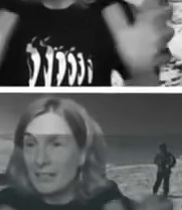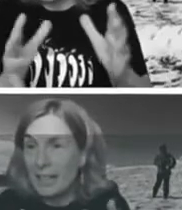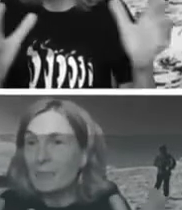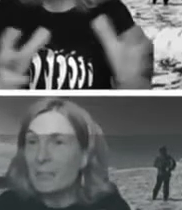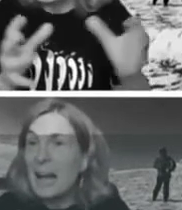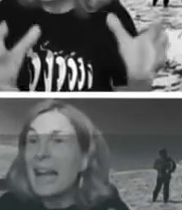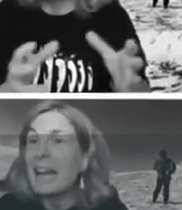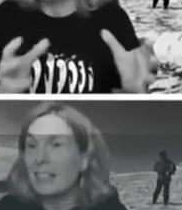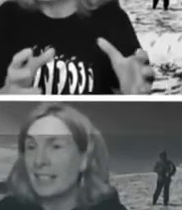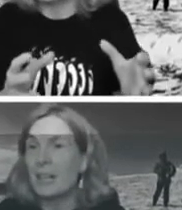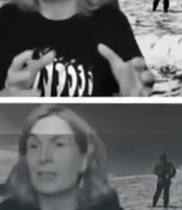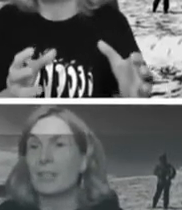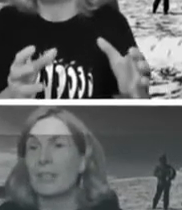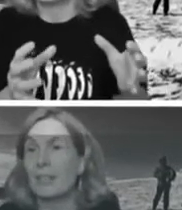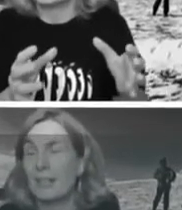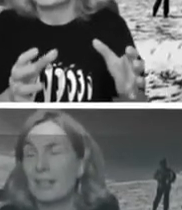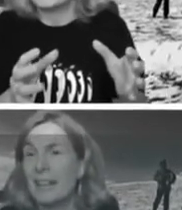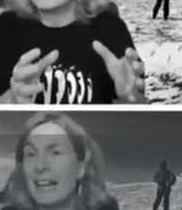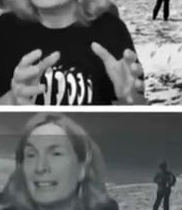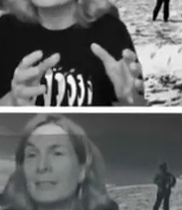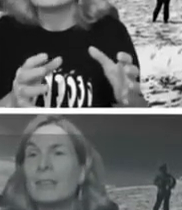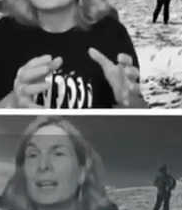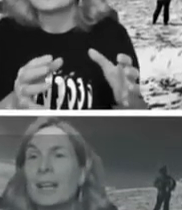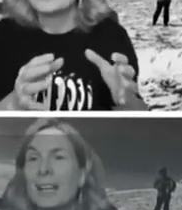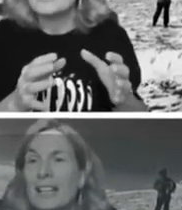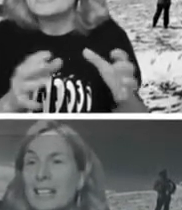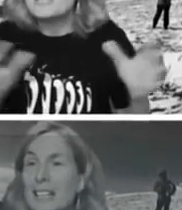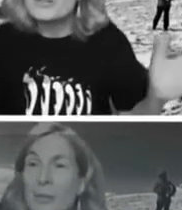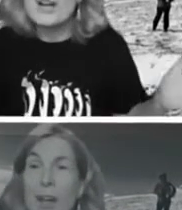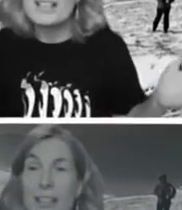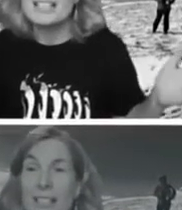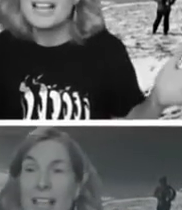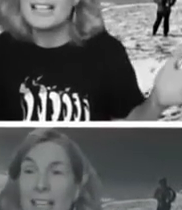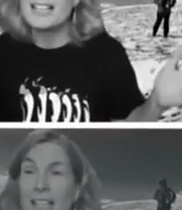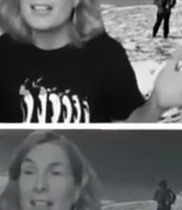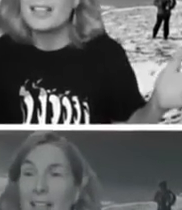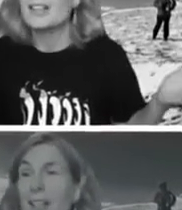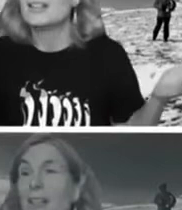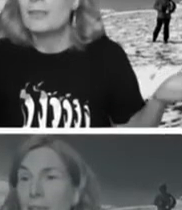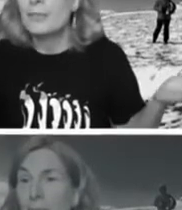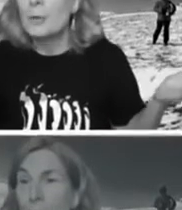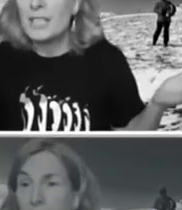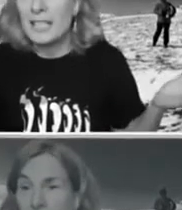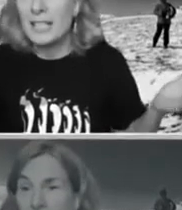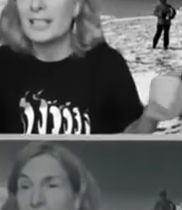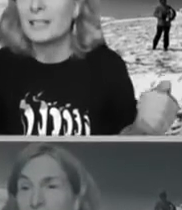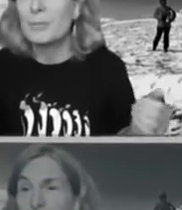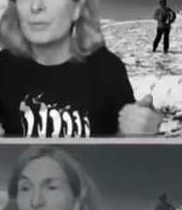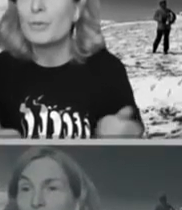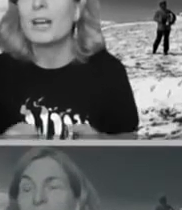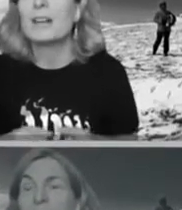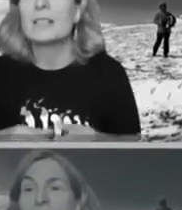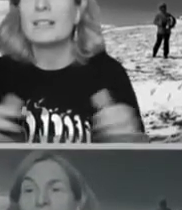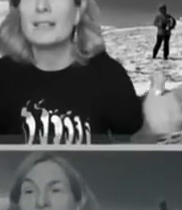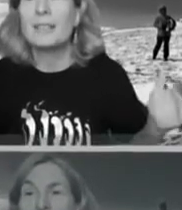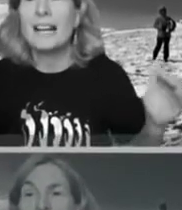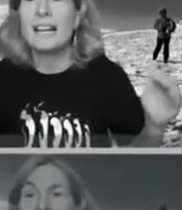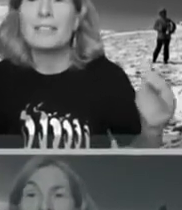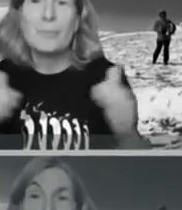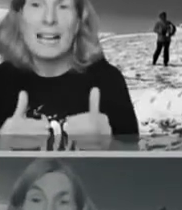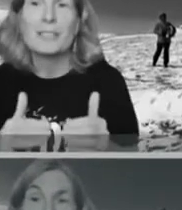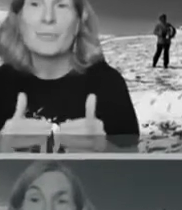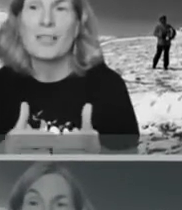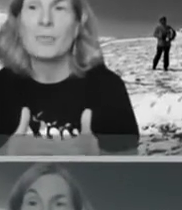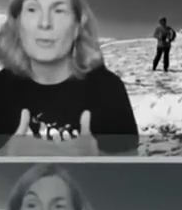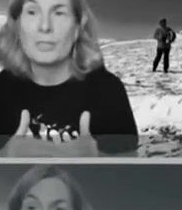a donde estaba antes de que comenzáramos a destruirla. Otra cosa que es realmente importante es que nos muestra que cuando hacemos